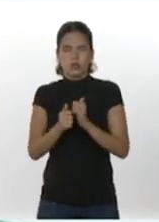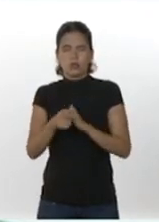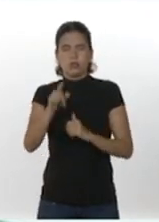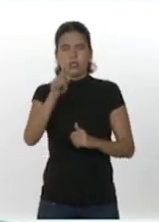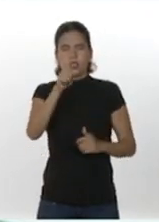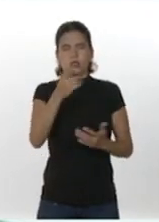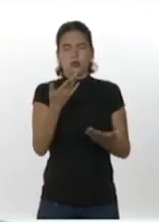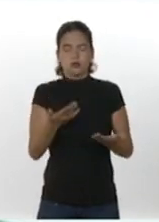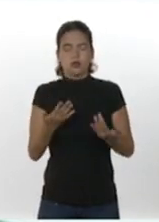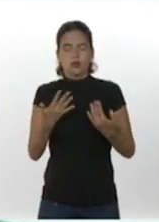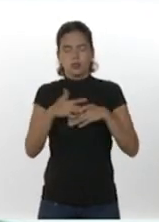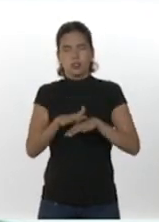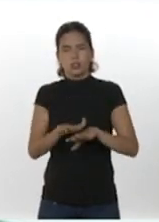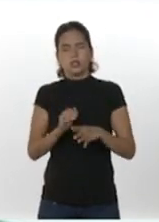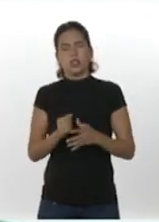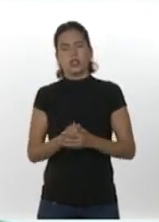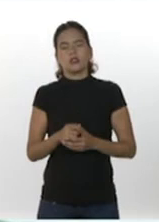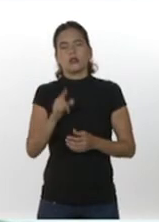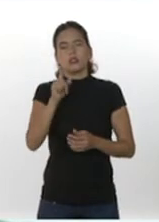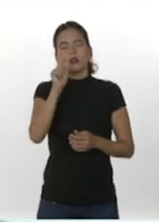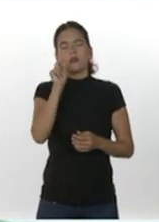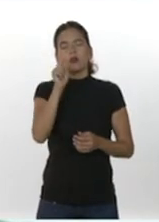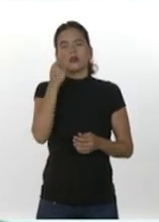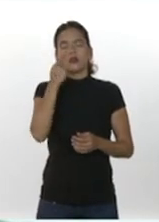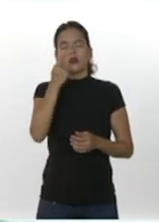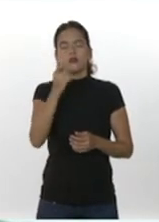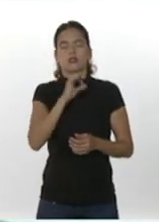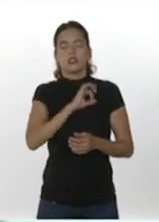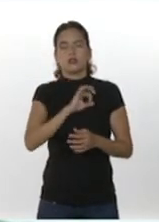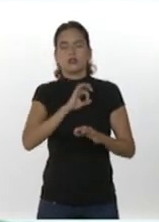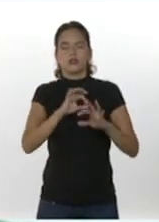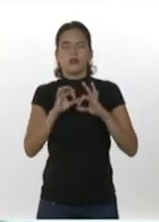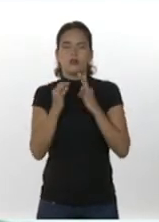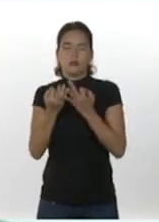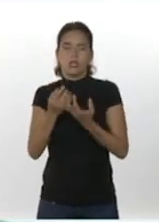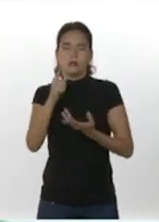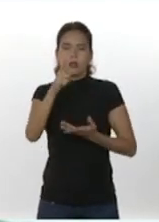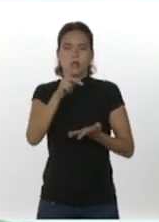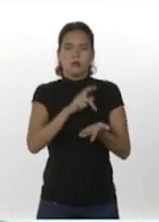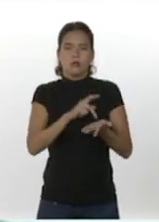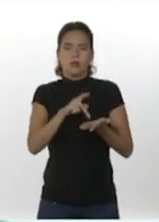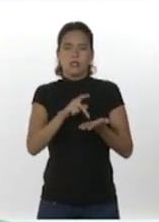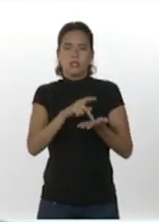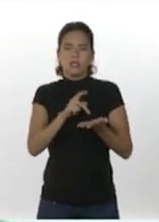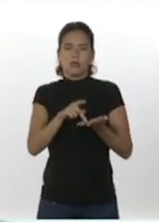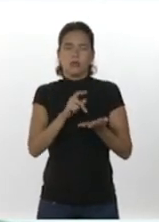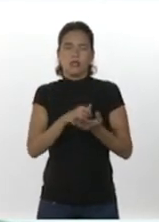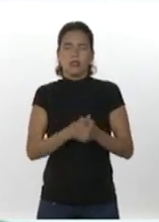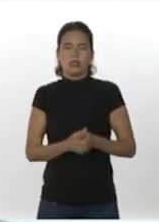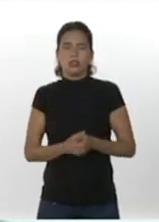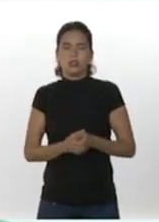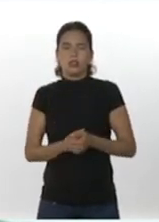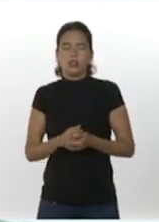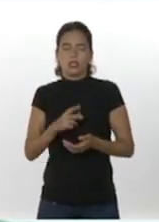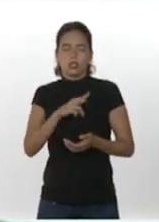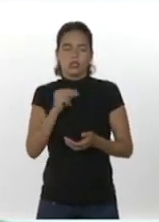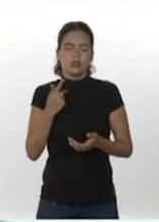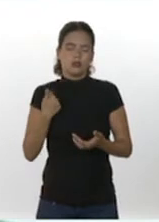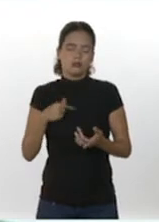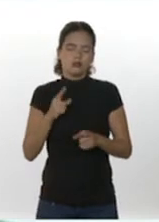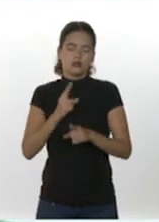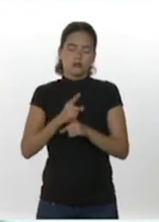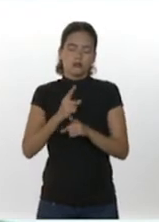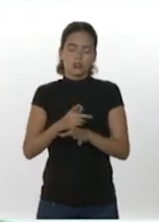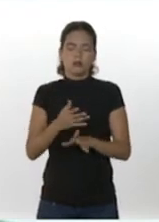es un tipo de integración desde el punto de vista sociofamiliar para aquellos participantes que no alcanzaron competencias para lo que es la